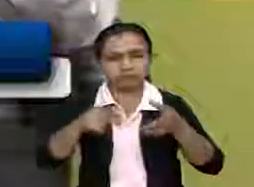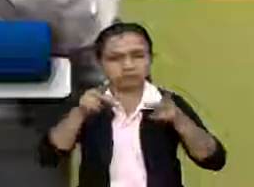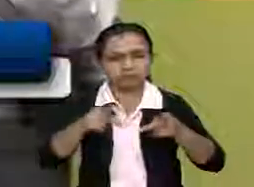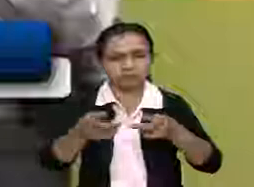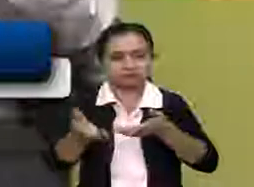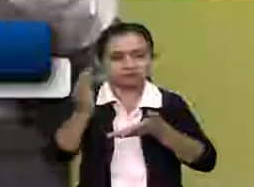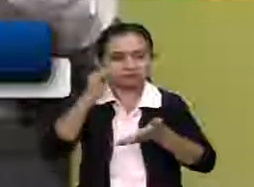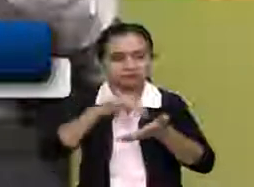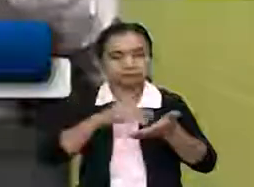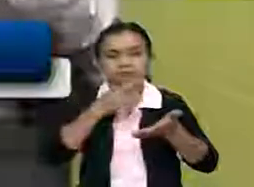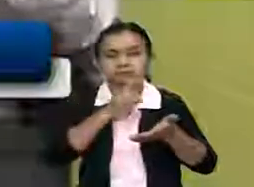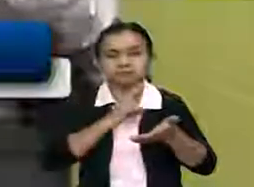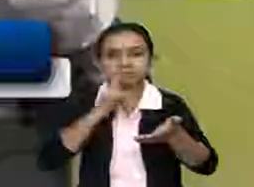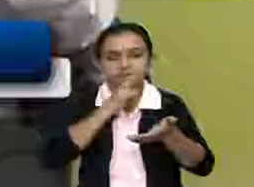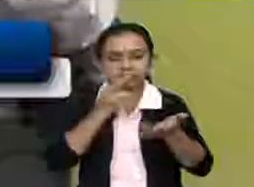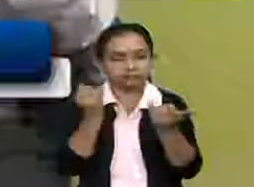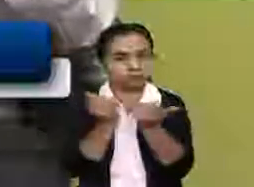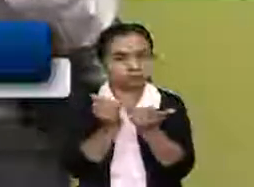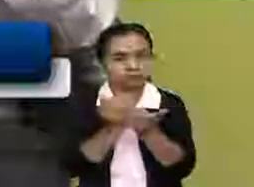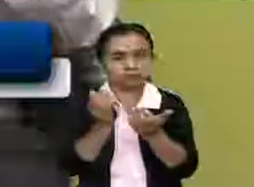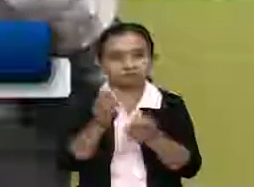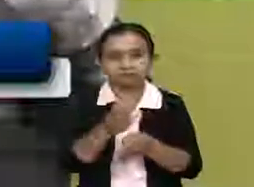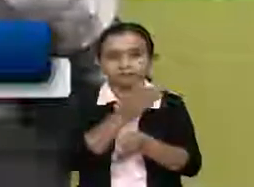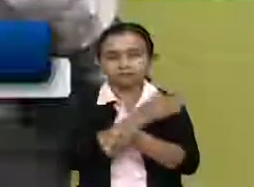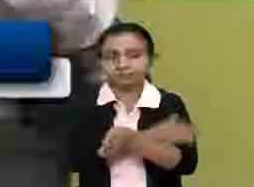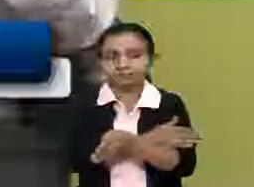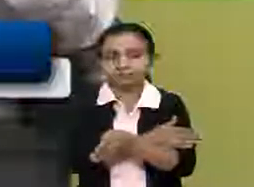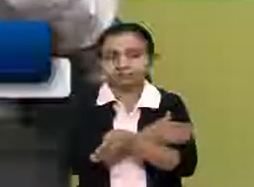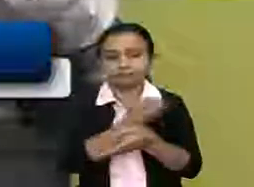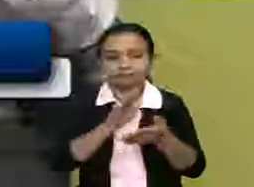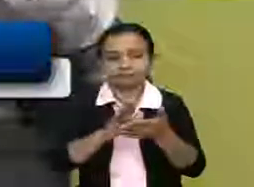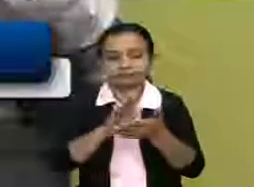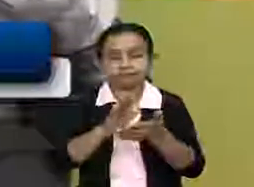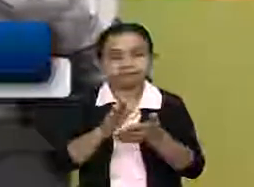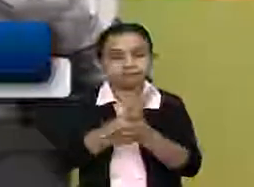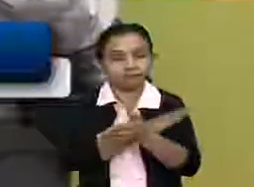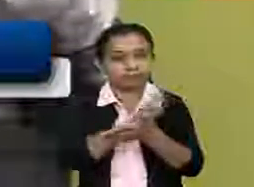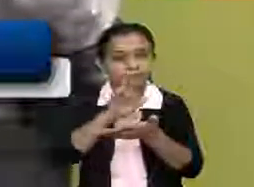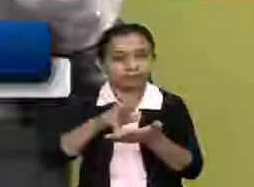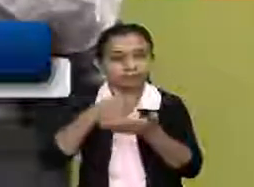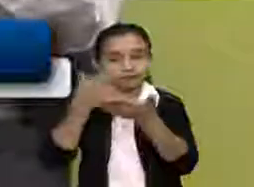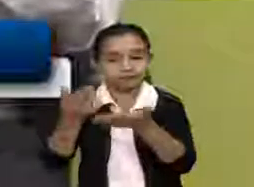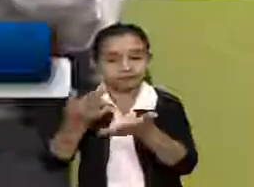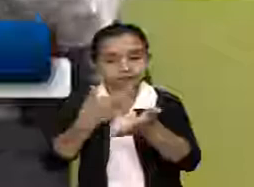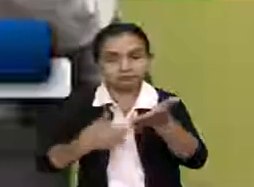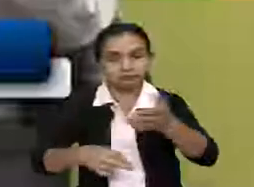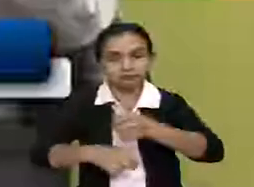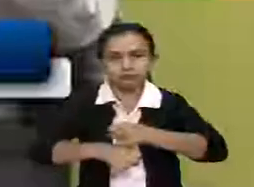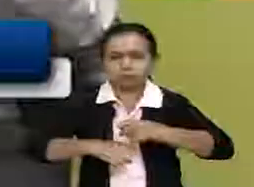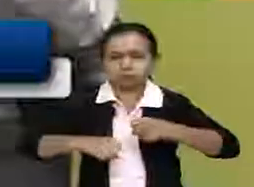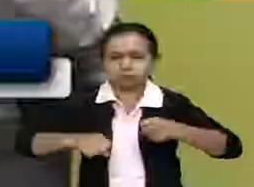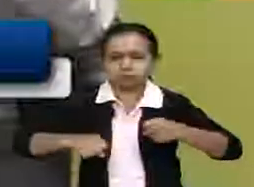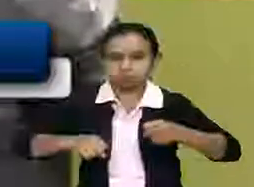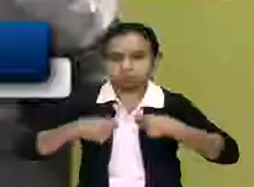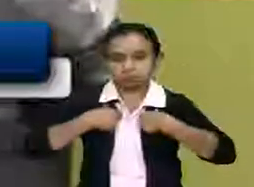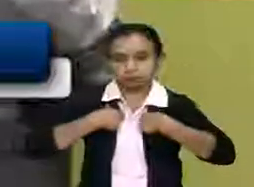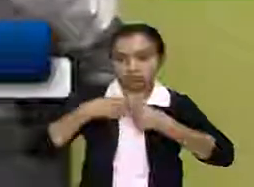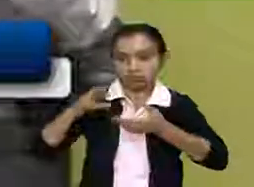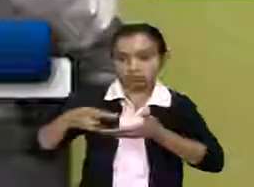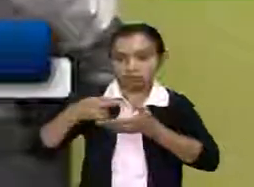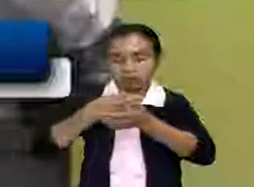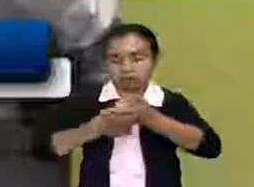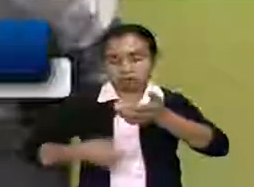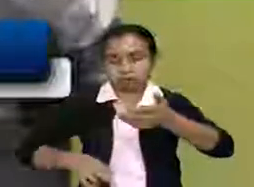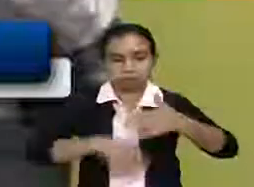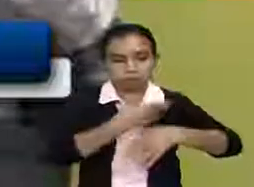a tener los glóbulos rojos igualito como lo tenía anteriormente después antes de la donación tampoco engorda está en personas que piensan engorda la que se